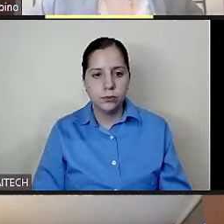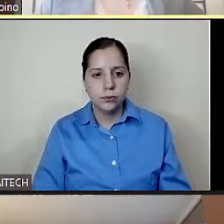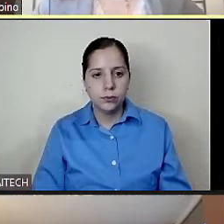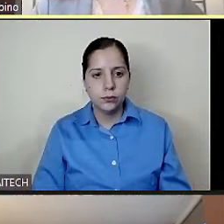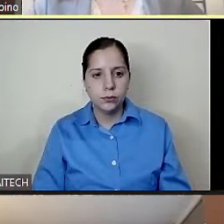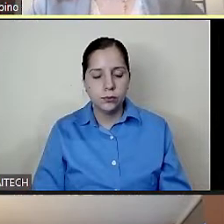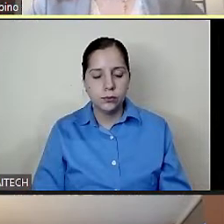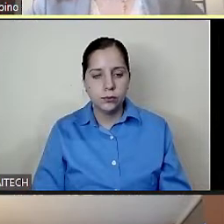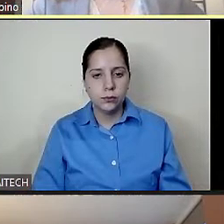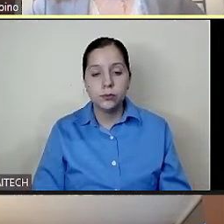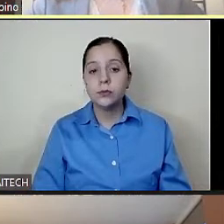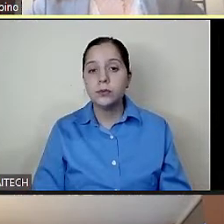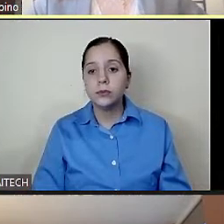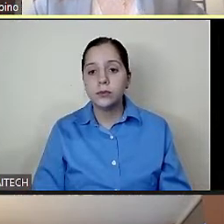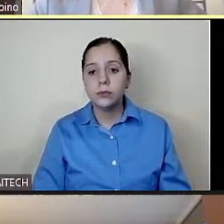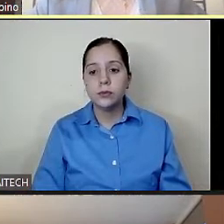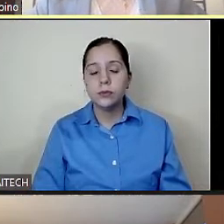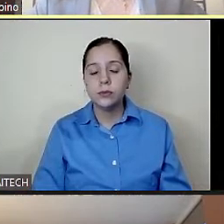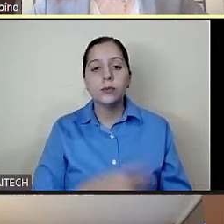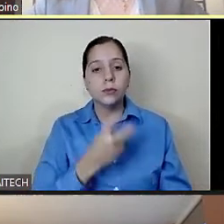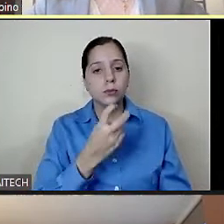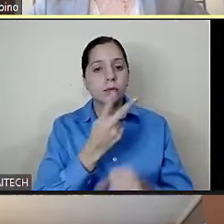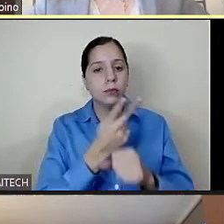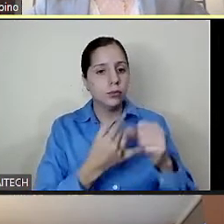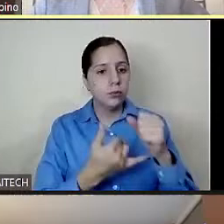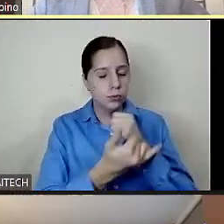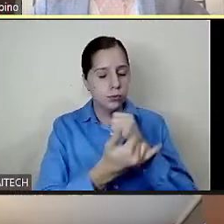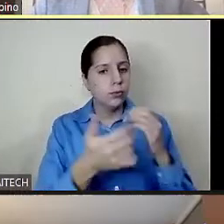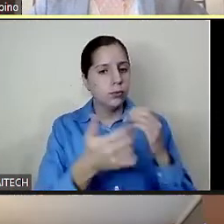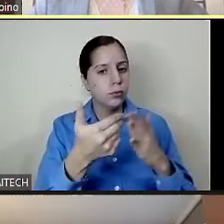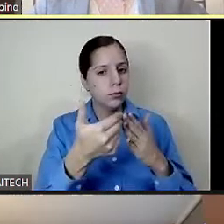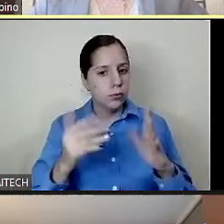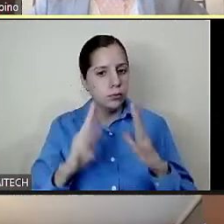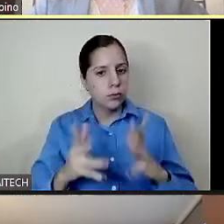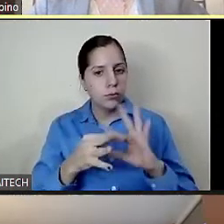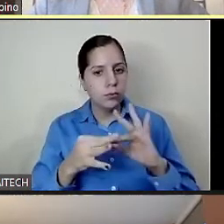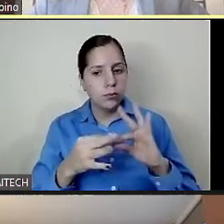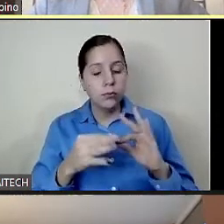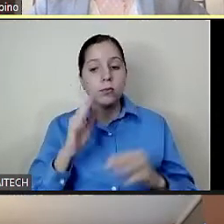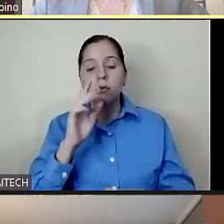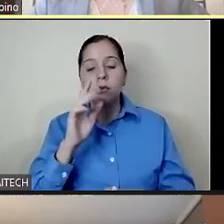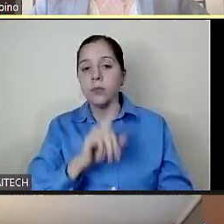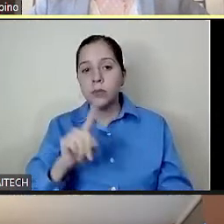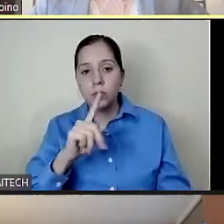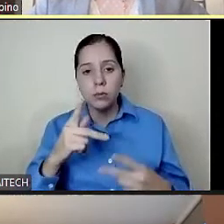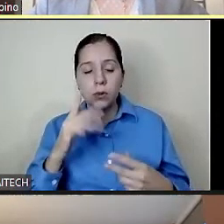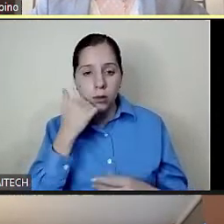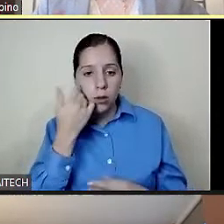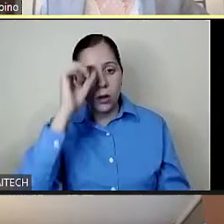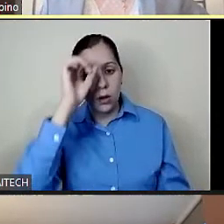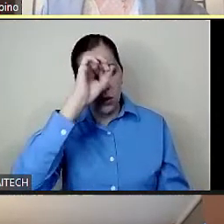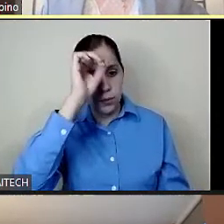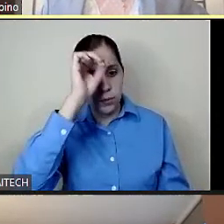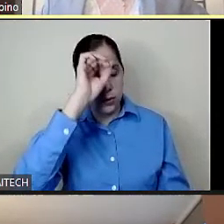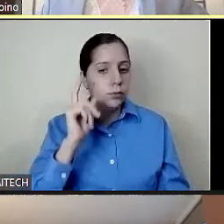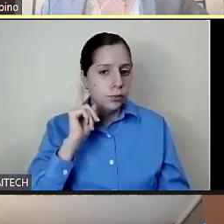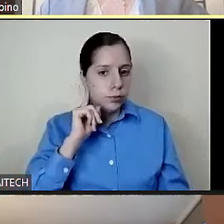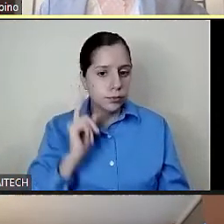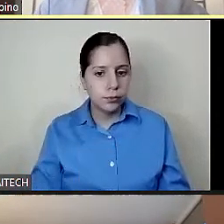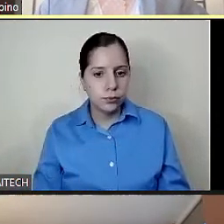Está a consideración de este consejo el proyecto antes mencionado. Si alguien desea hacer uso de la voz, estoy a sus órdenes en primera ronda.